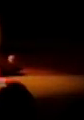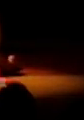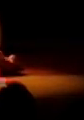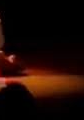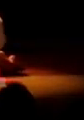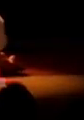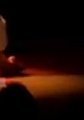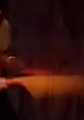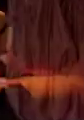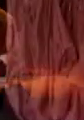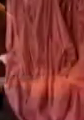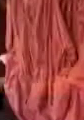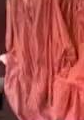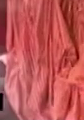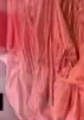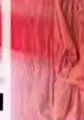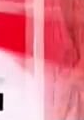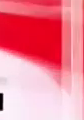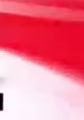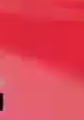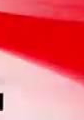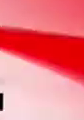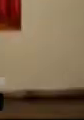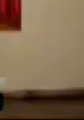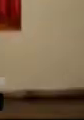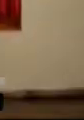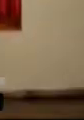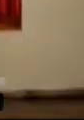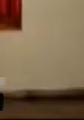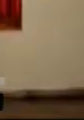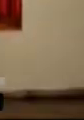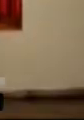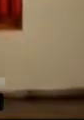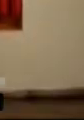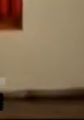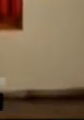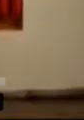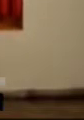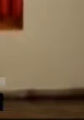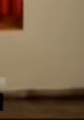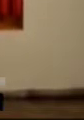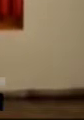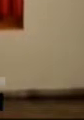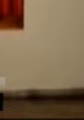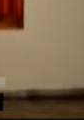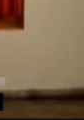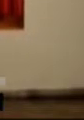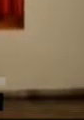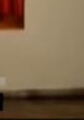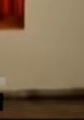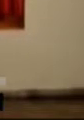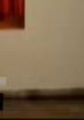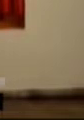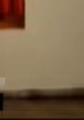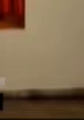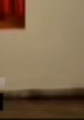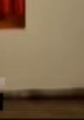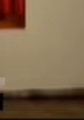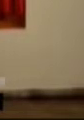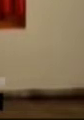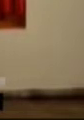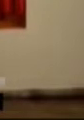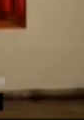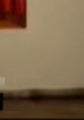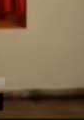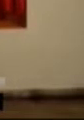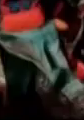que Alma Calvario es su artista del mes. A través de una sesión transmitida por el canal de Facebook del Instituto Tlaxcateca de la Cultura se